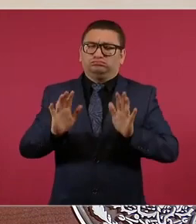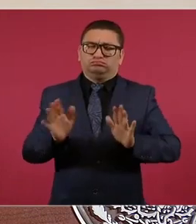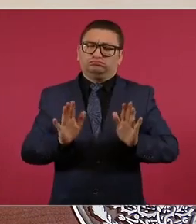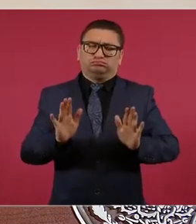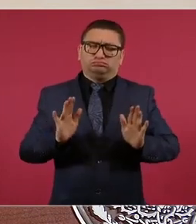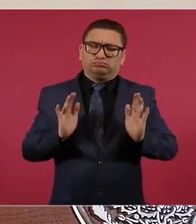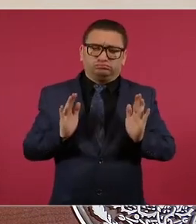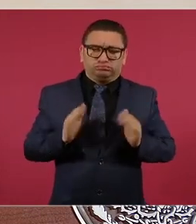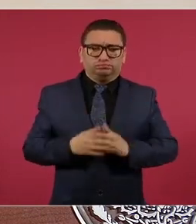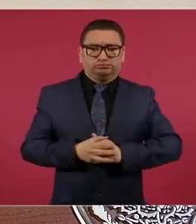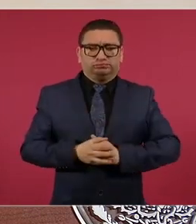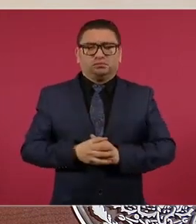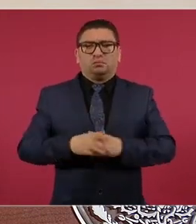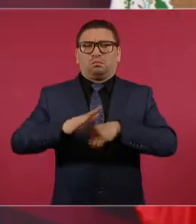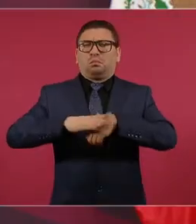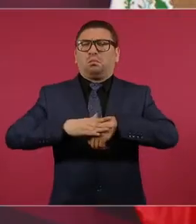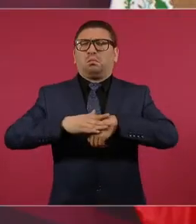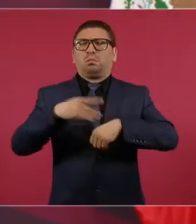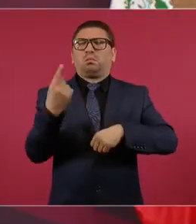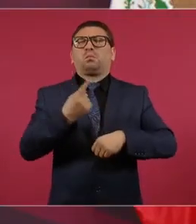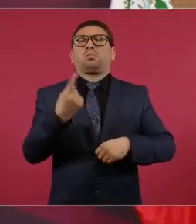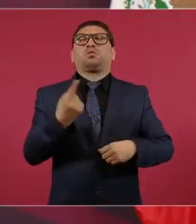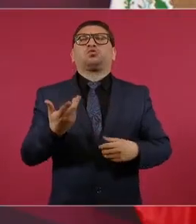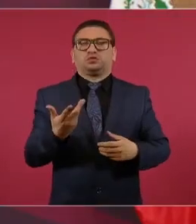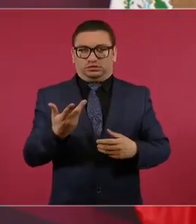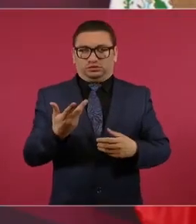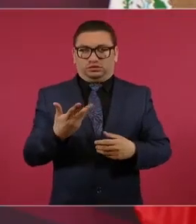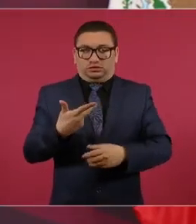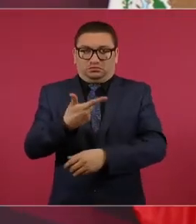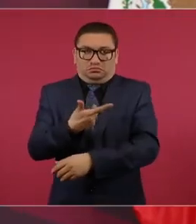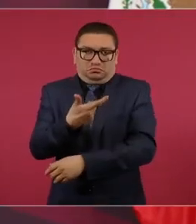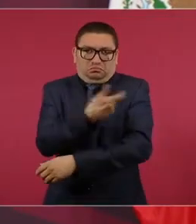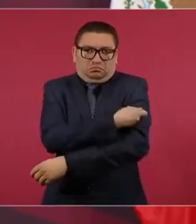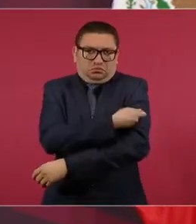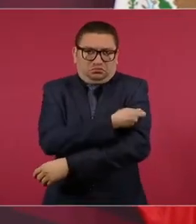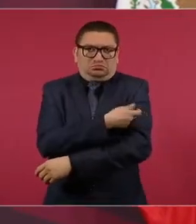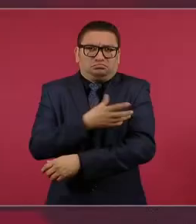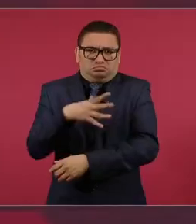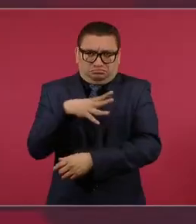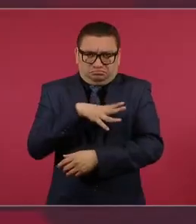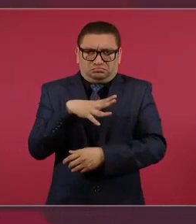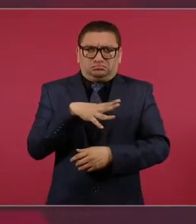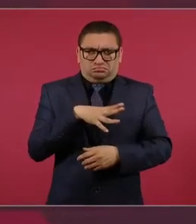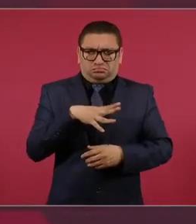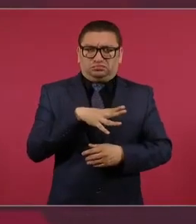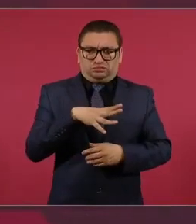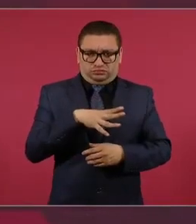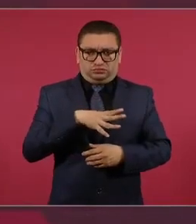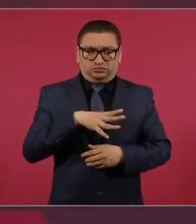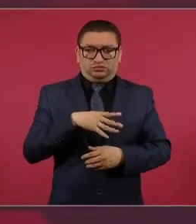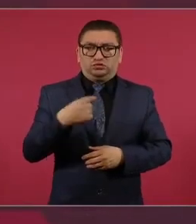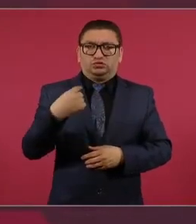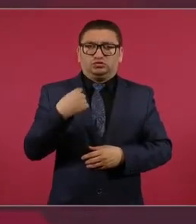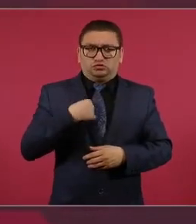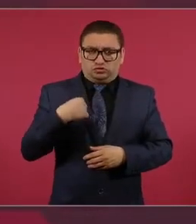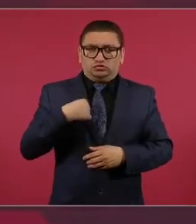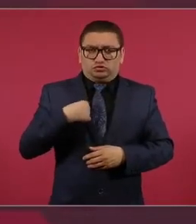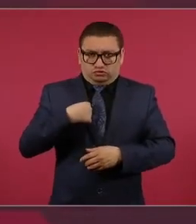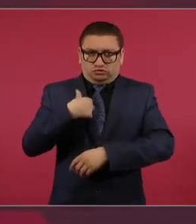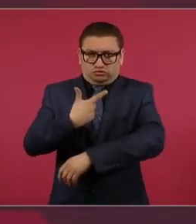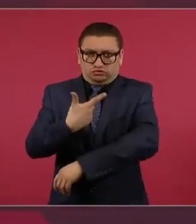precios por hay vacunas yo me